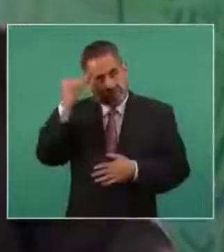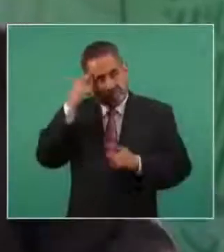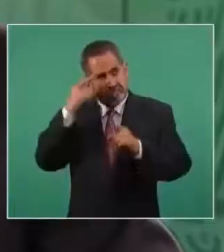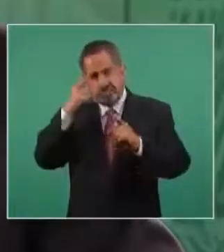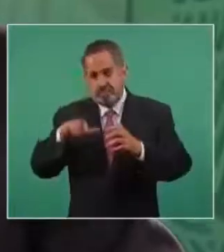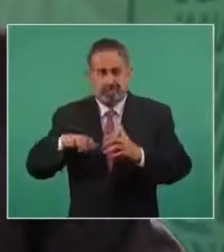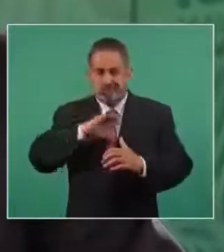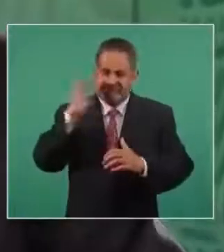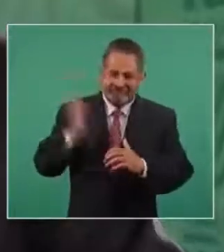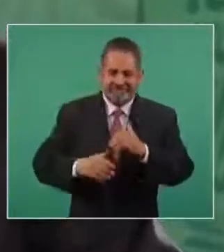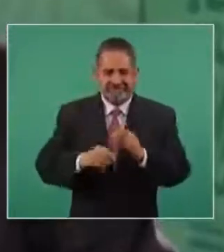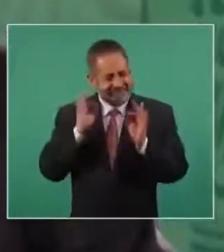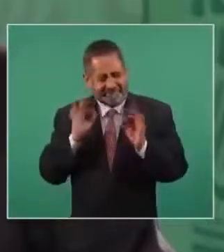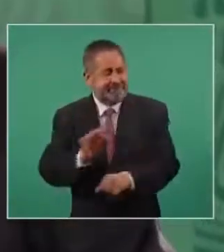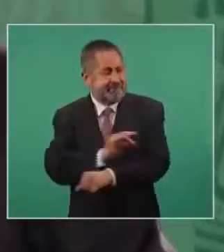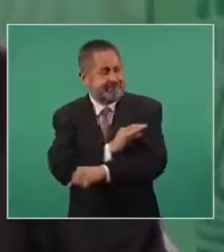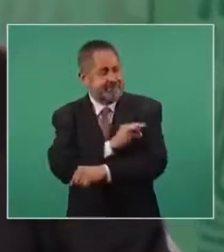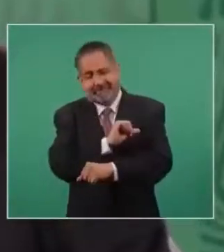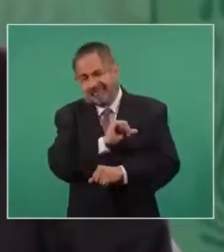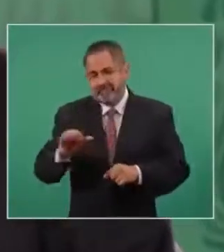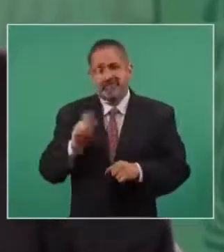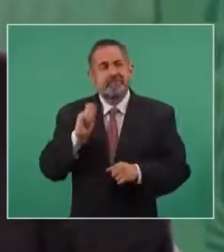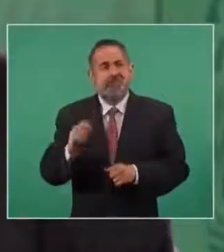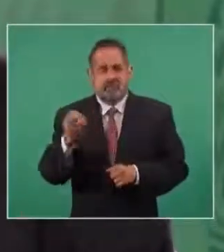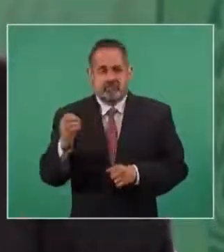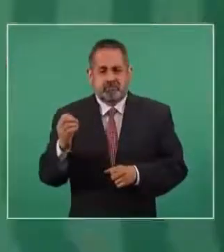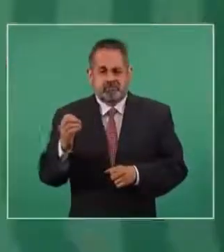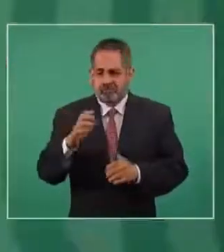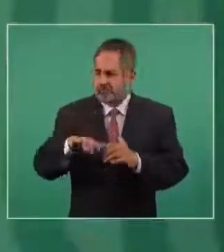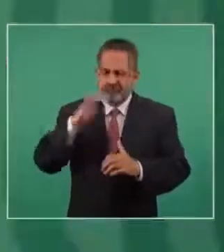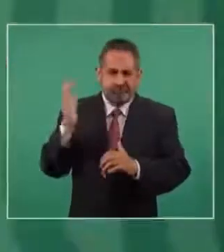la vacunación para el mes de octubre,